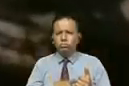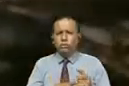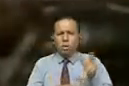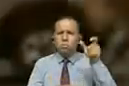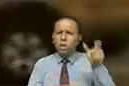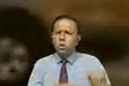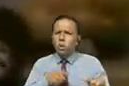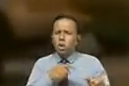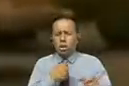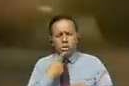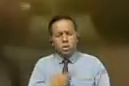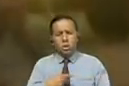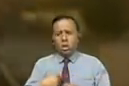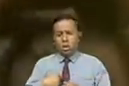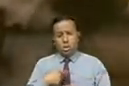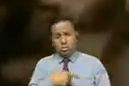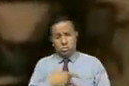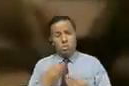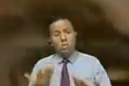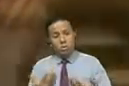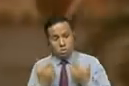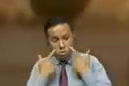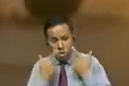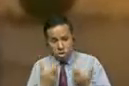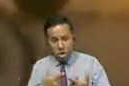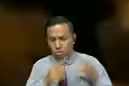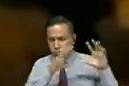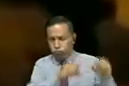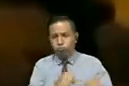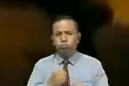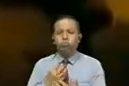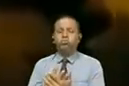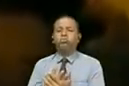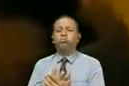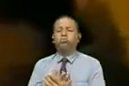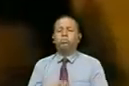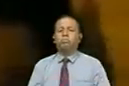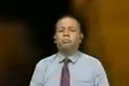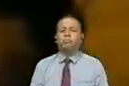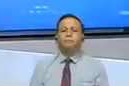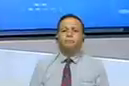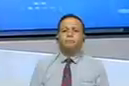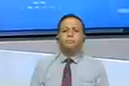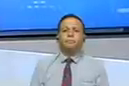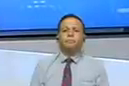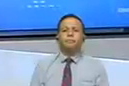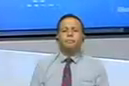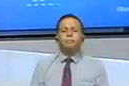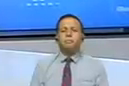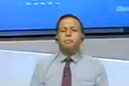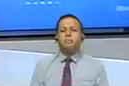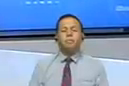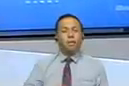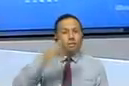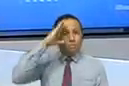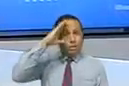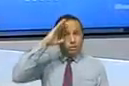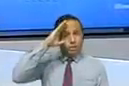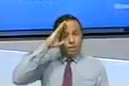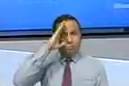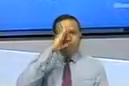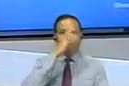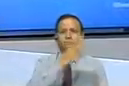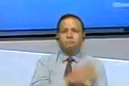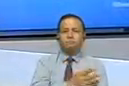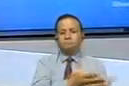del material ilegal fue detenido. En Quito informó Iván Casamen. La policía decomisó un arma de